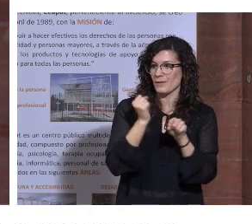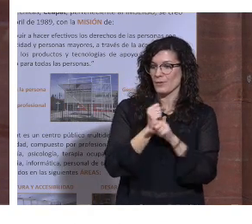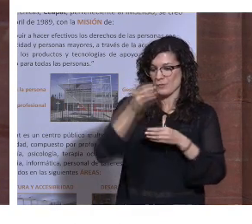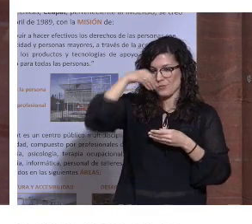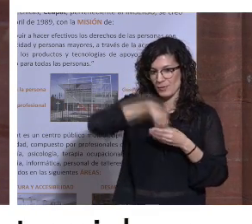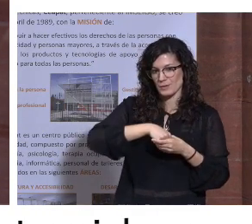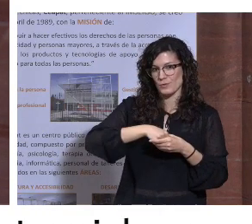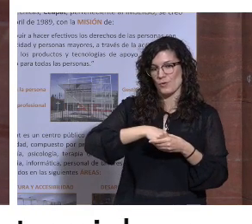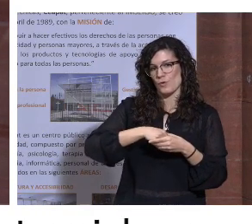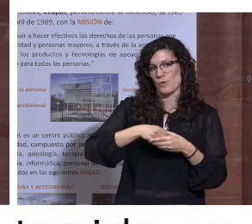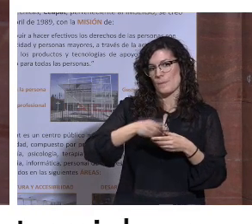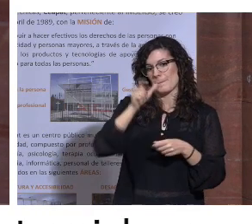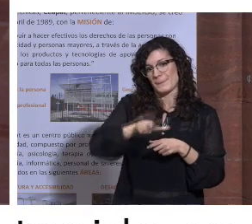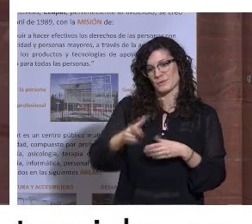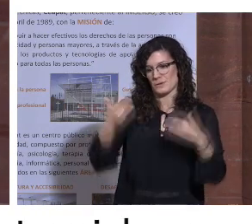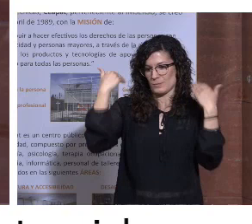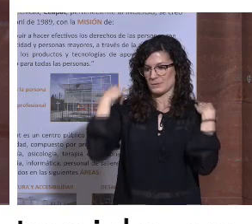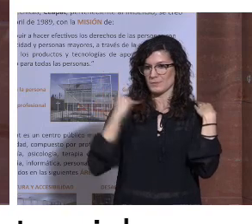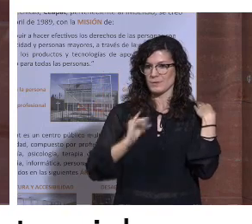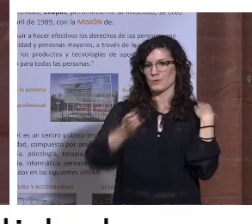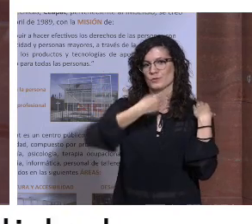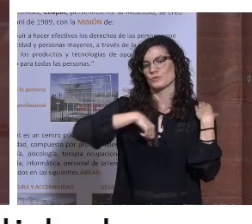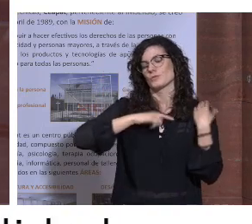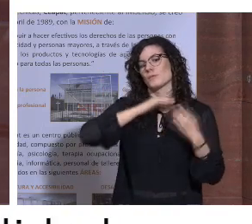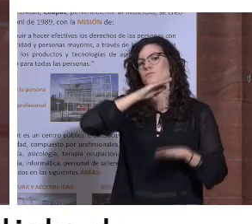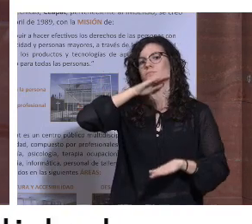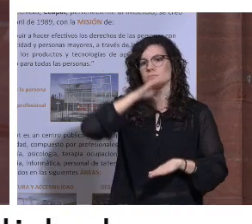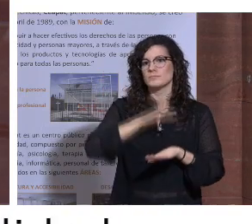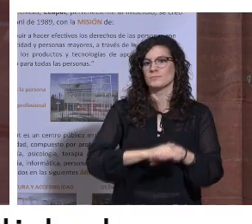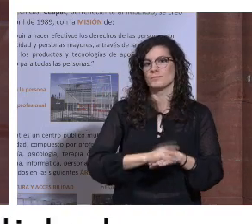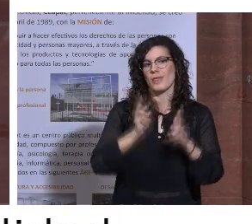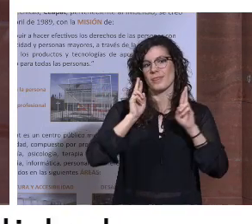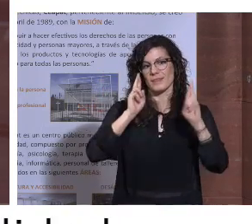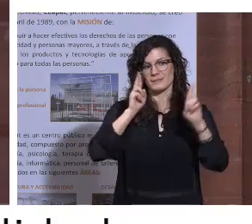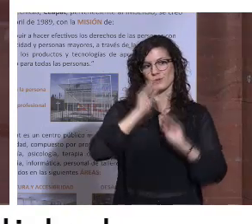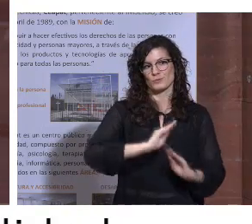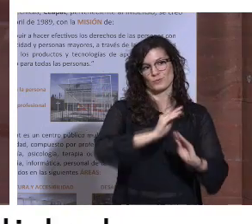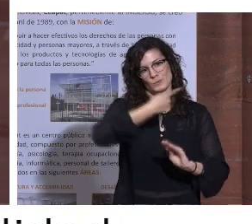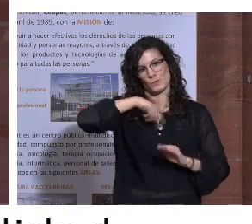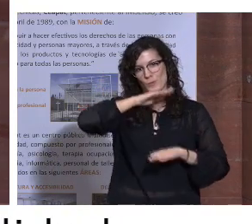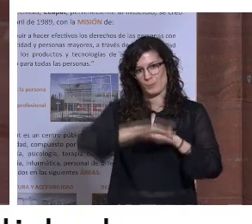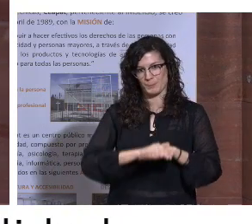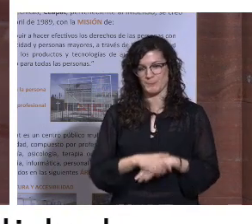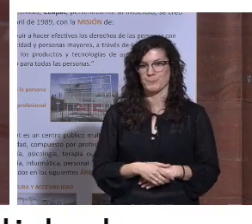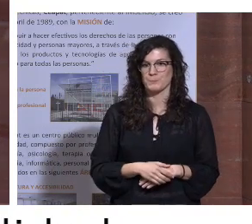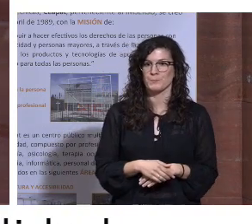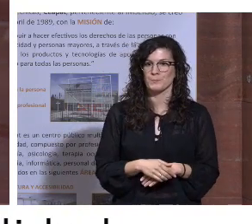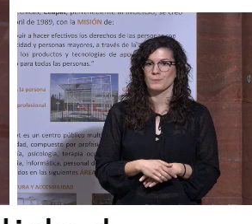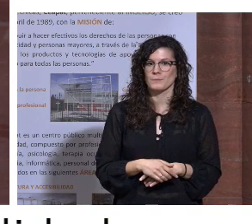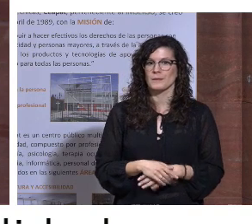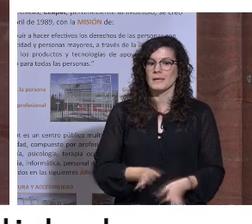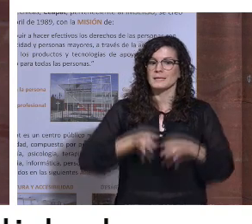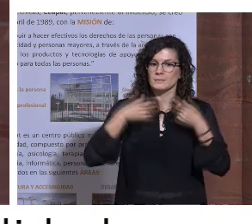esta responsabilidad hayamos cumplido con sus deseos desde lo